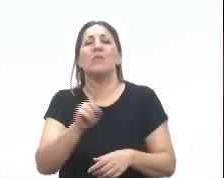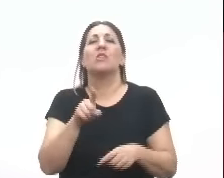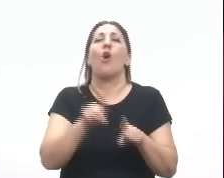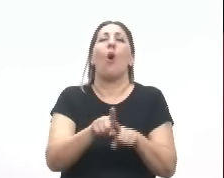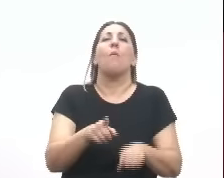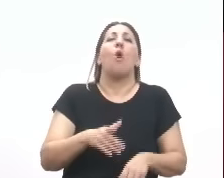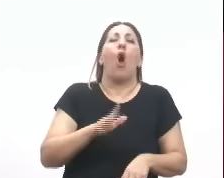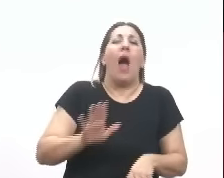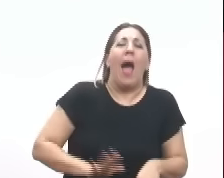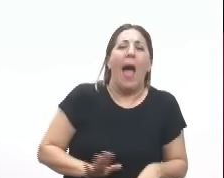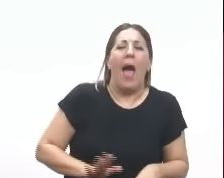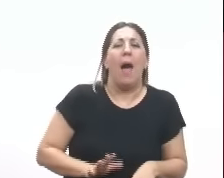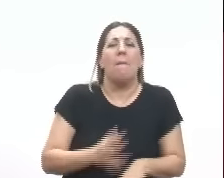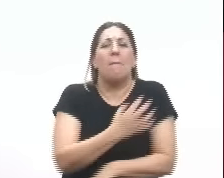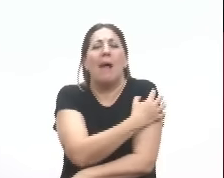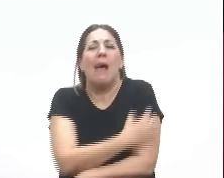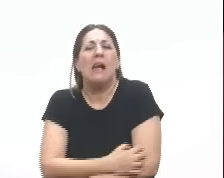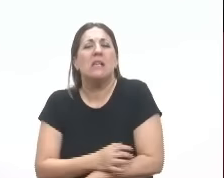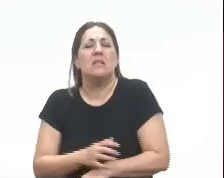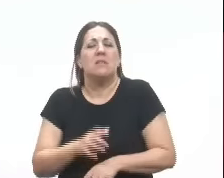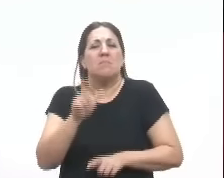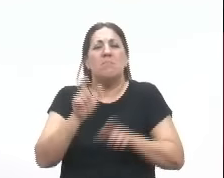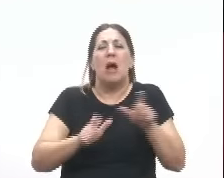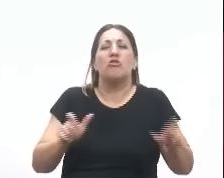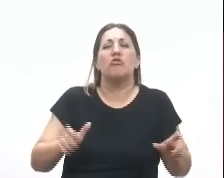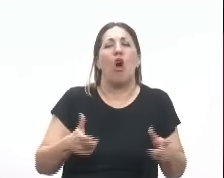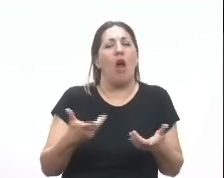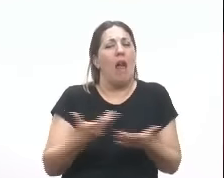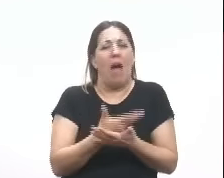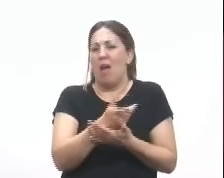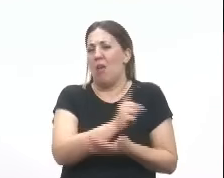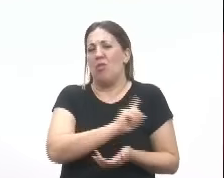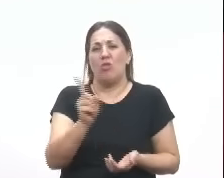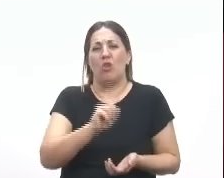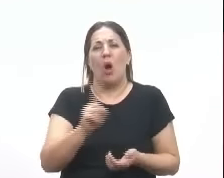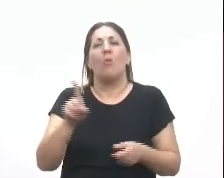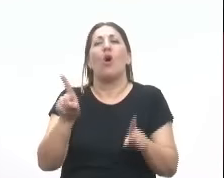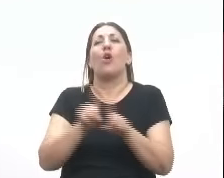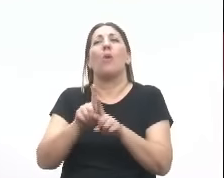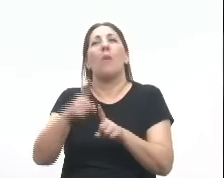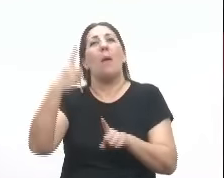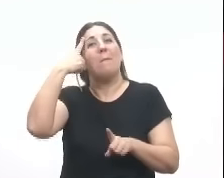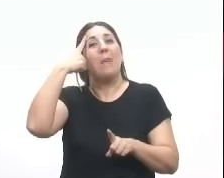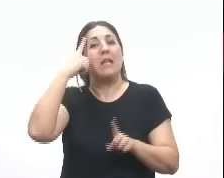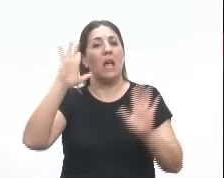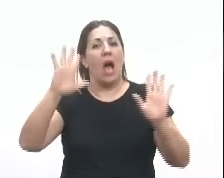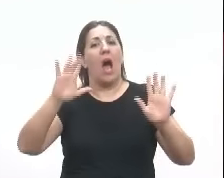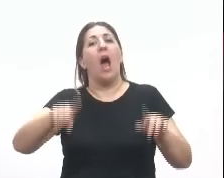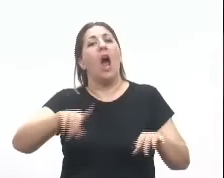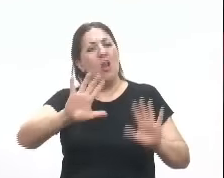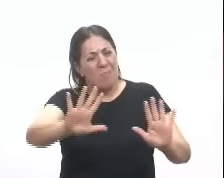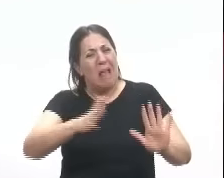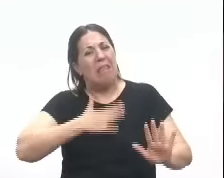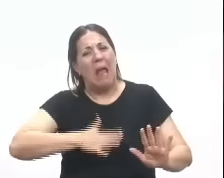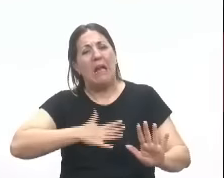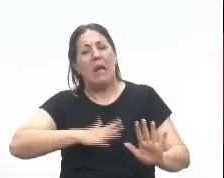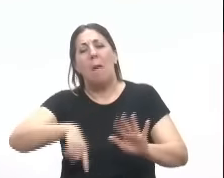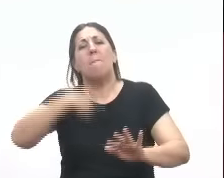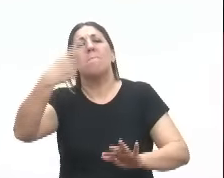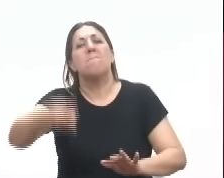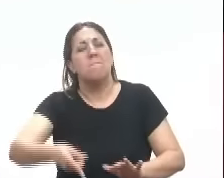el pueblo argentino. Como nos quieren hacer creer, a vendernos la esperanza de que mañana no van a estar mejor porque no va a haber brote